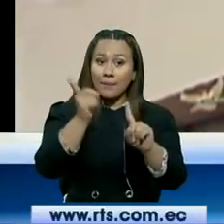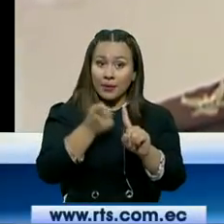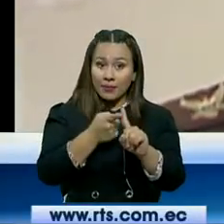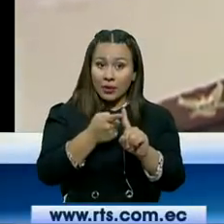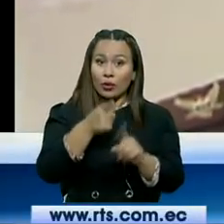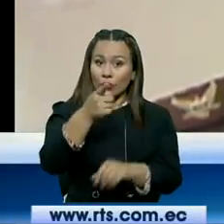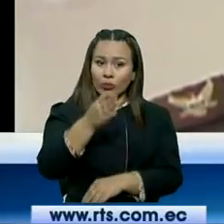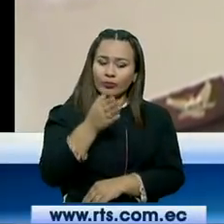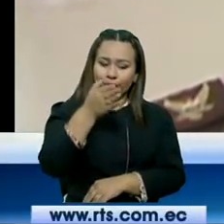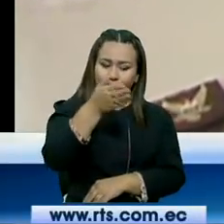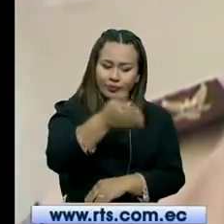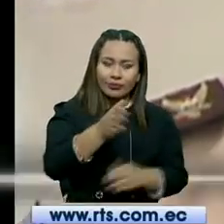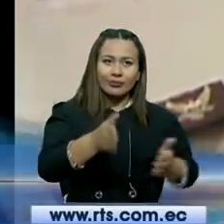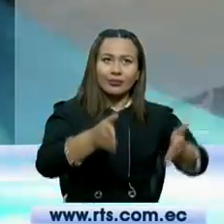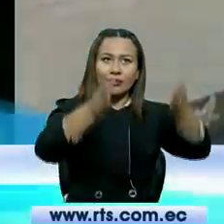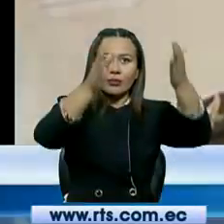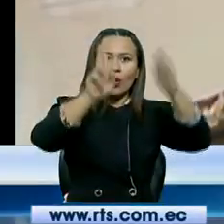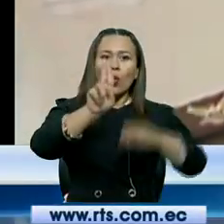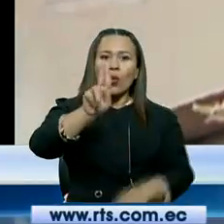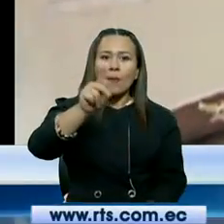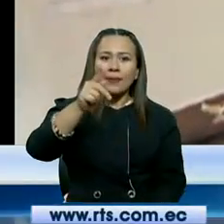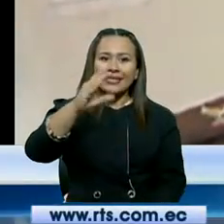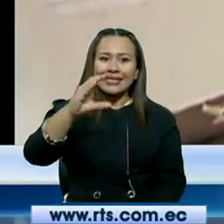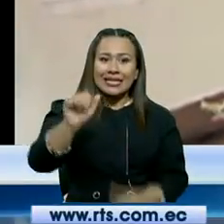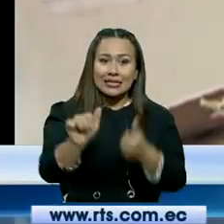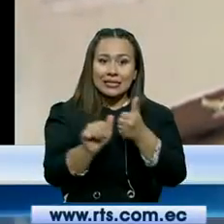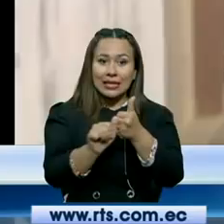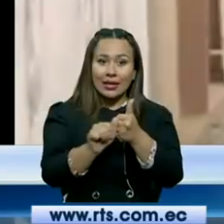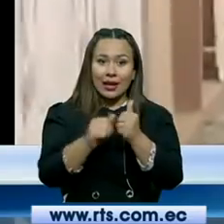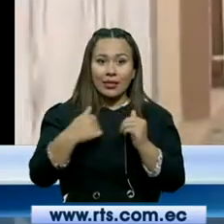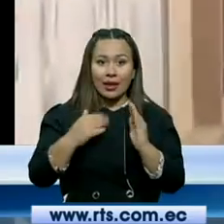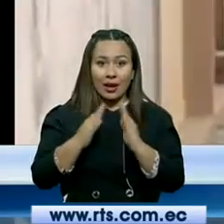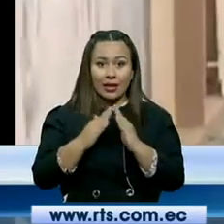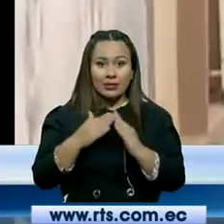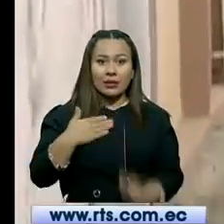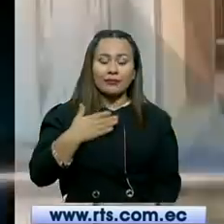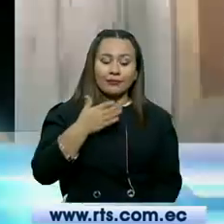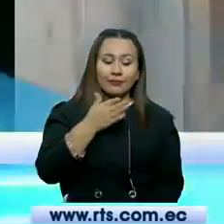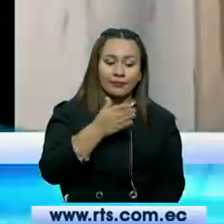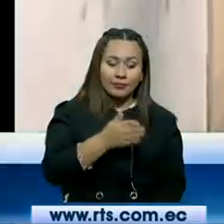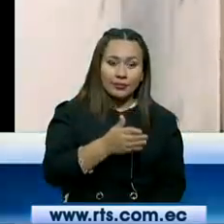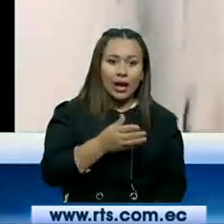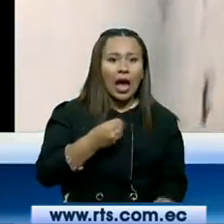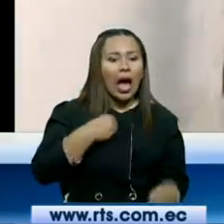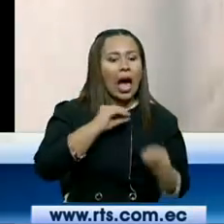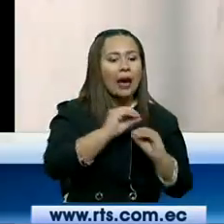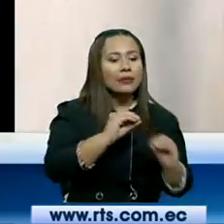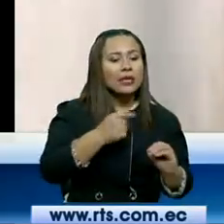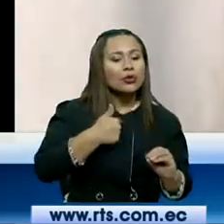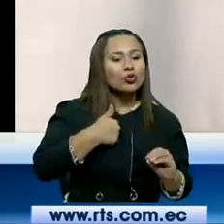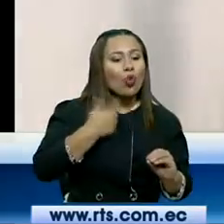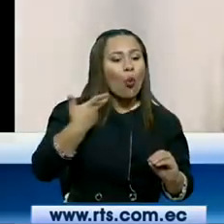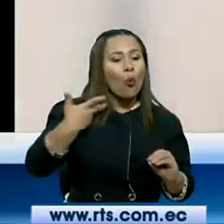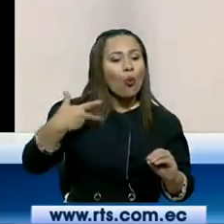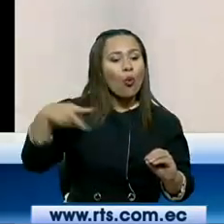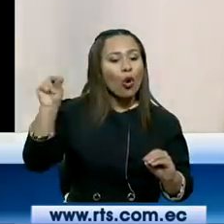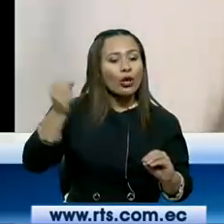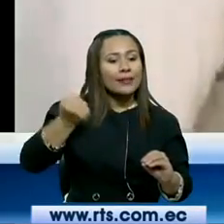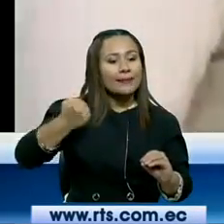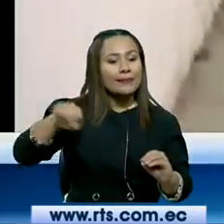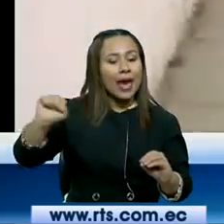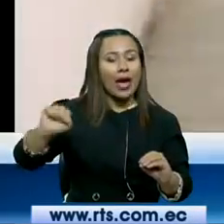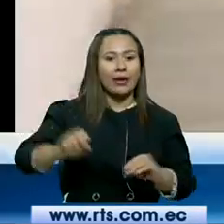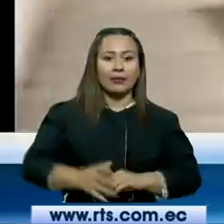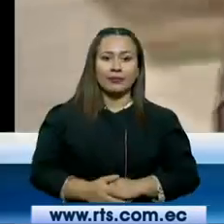acercarse al UPC más cercano a su sector de donde habita, manifestarle que va a ser el encargo de domicilio.